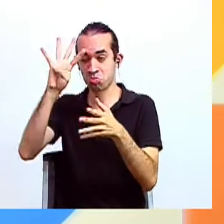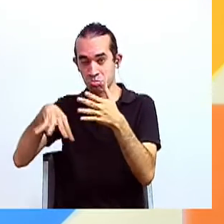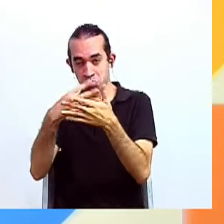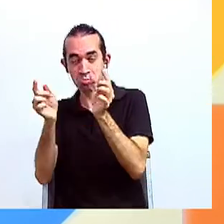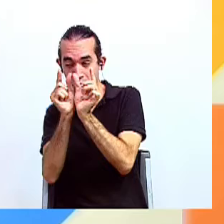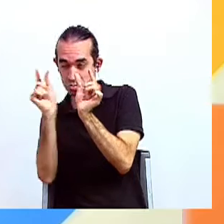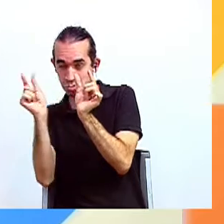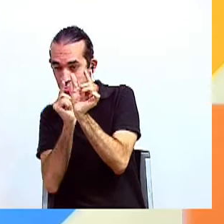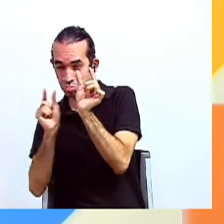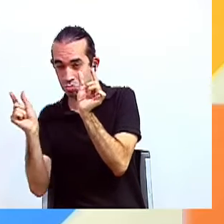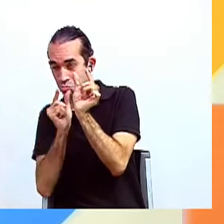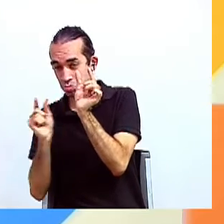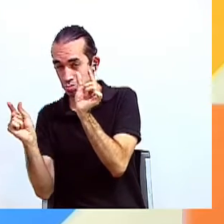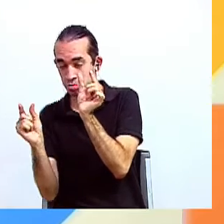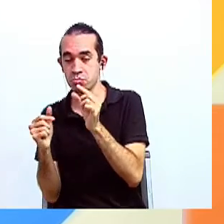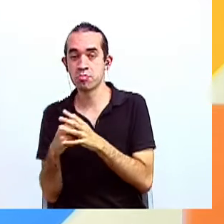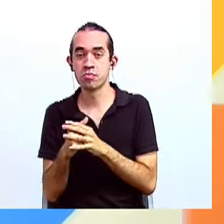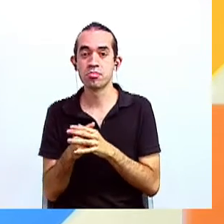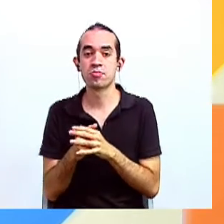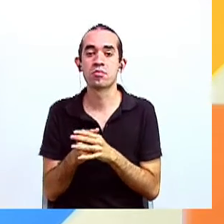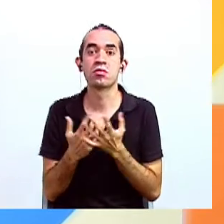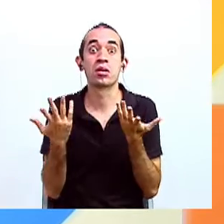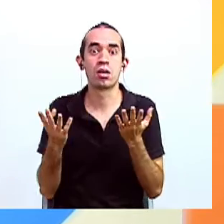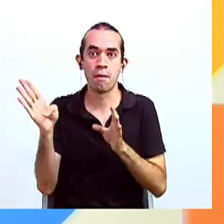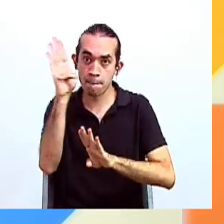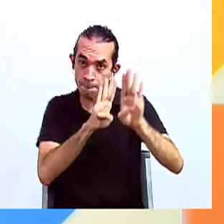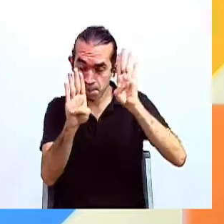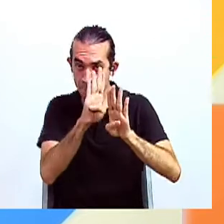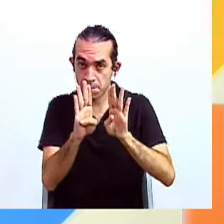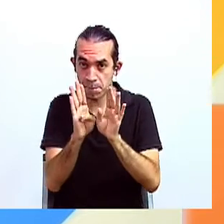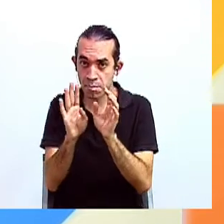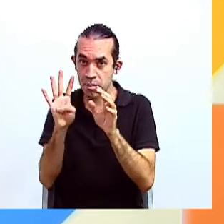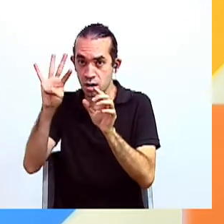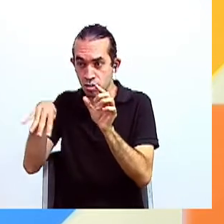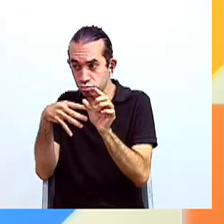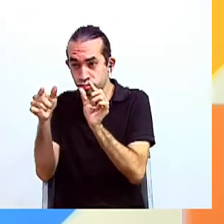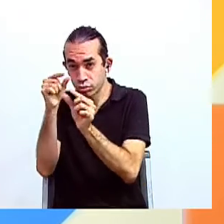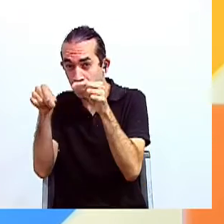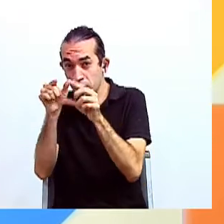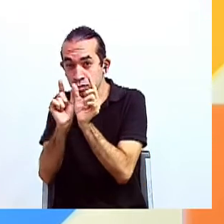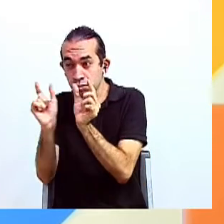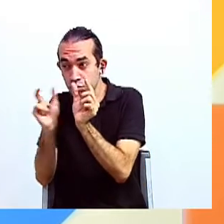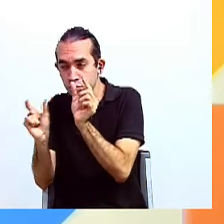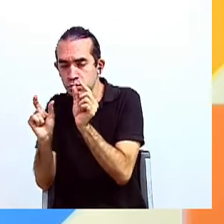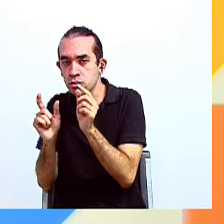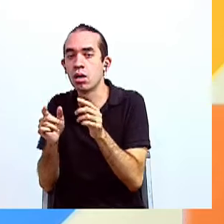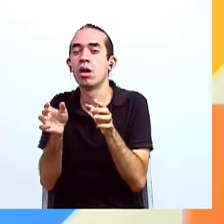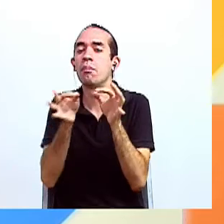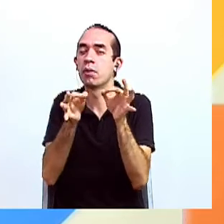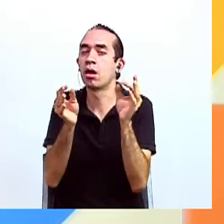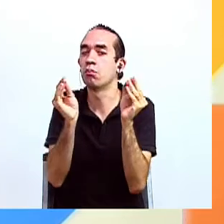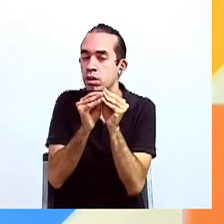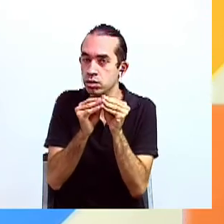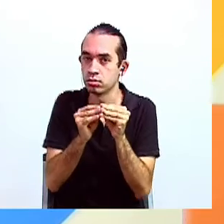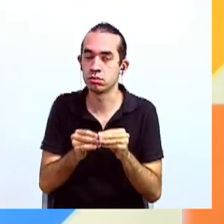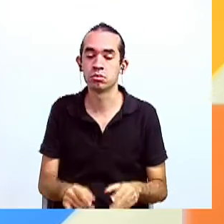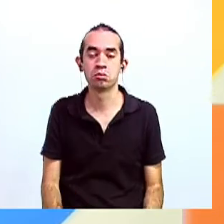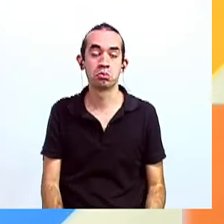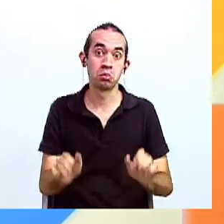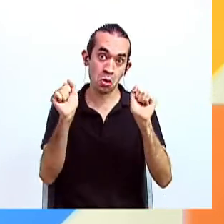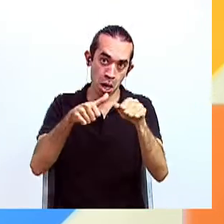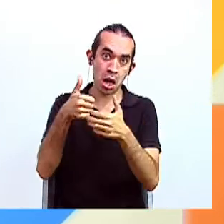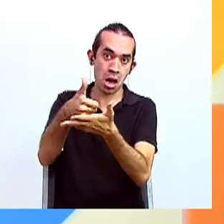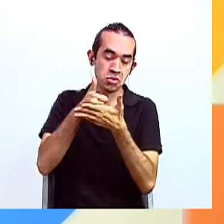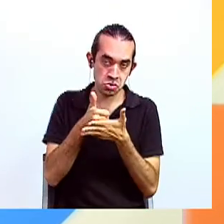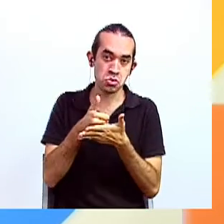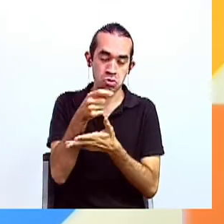un poco más acerca de estos bioelementos? Estoy pensando en que podríamos pedir ayuda para que ustedes